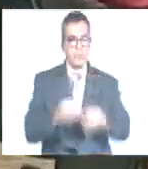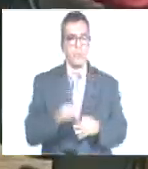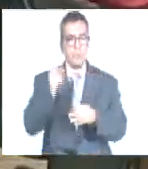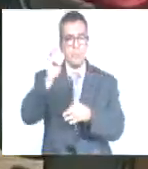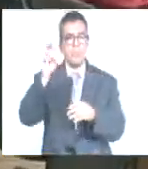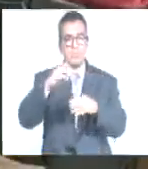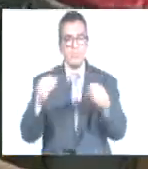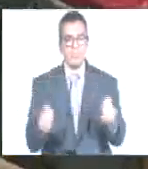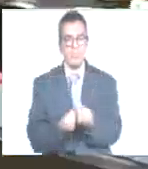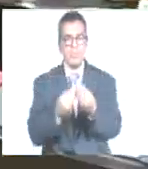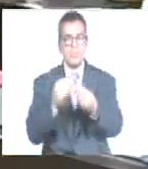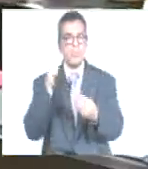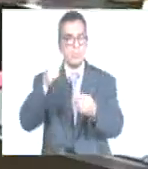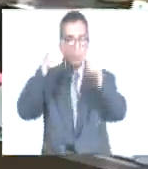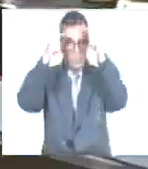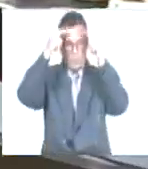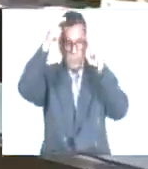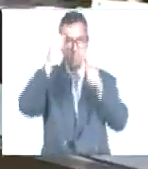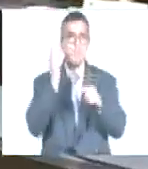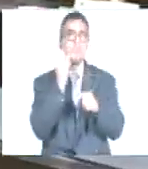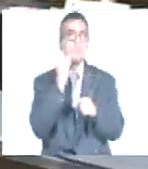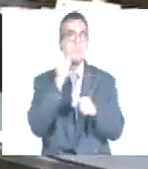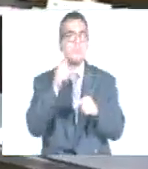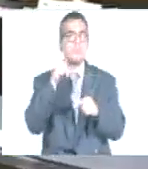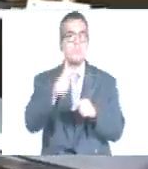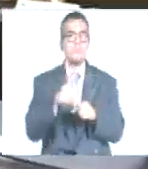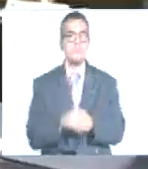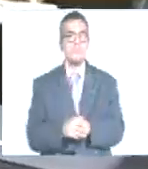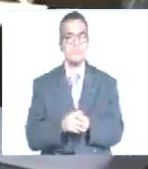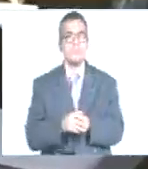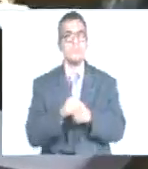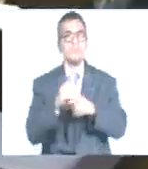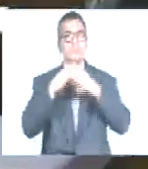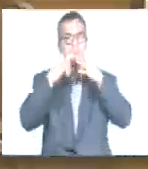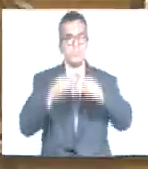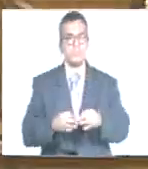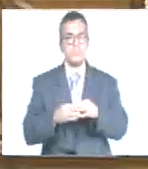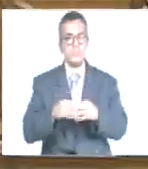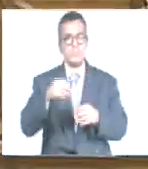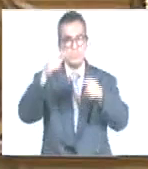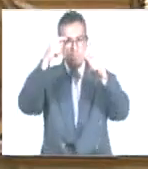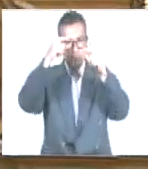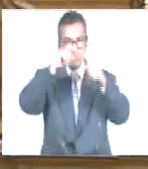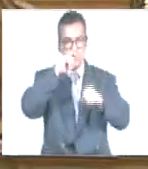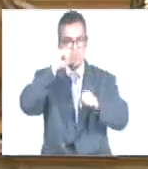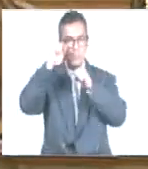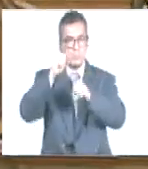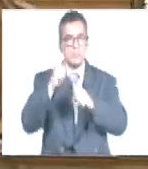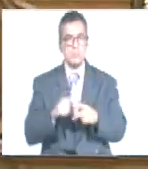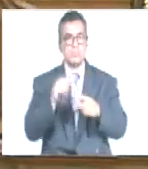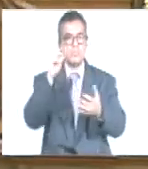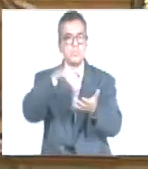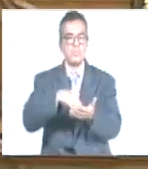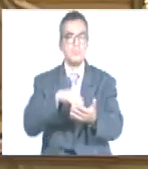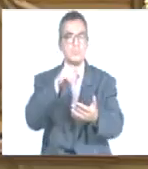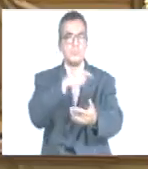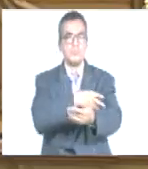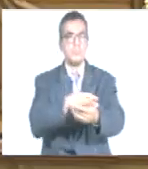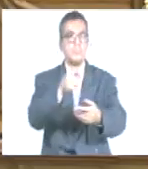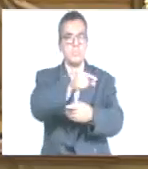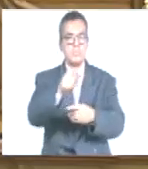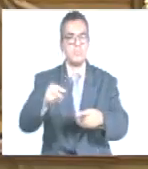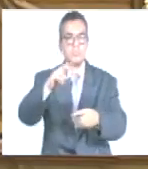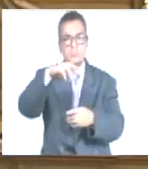patria junto al comandante Hugo Chávez, su ejemplo y su legado. Fuente, presidente Nicolás Maduro, que miles, miles y miles